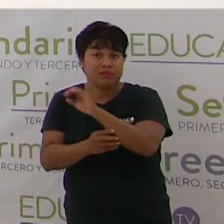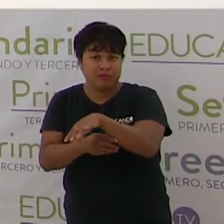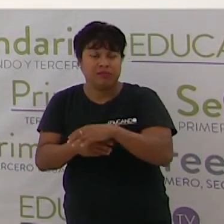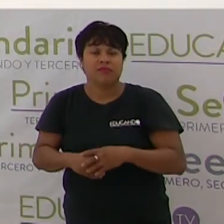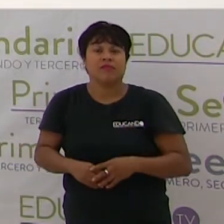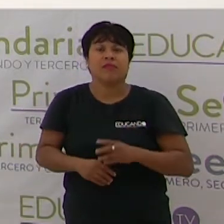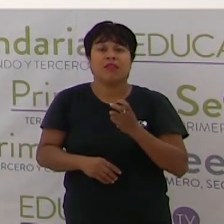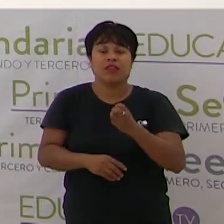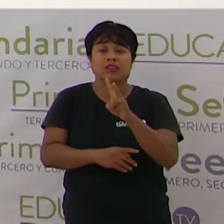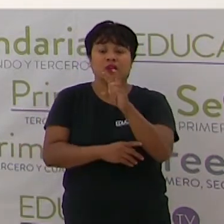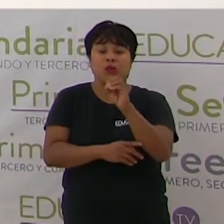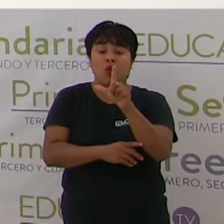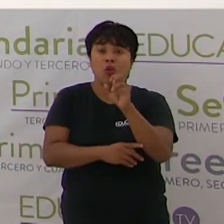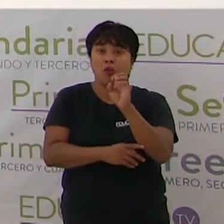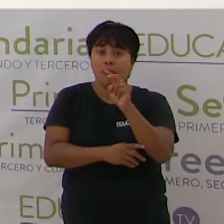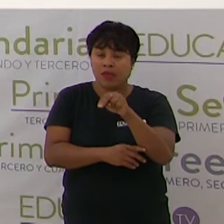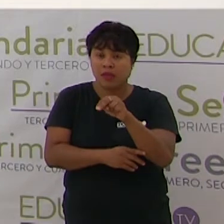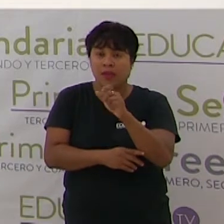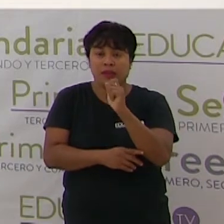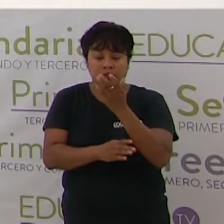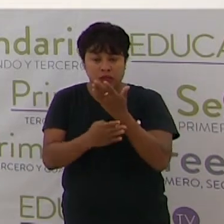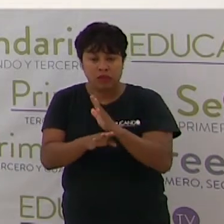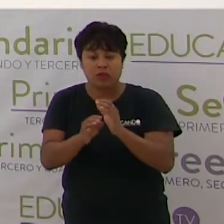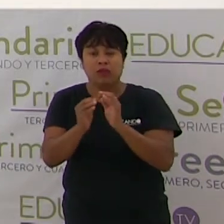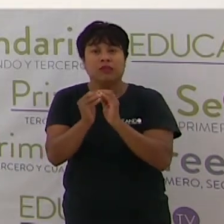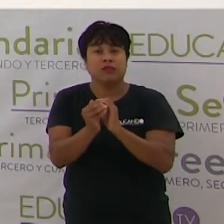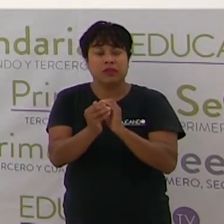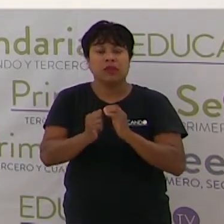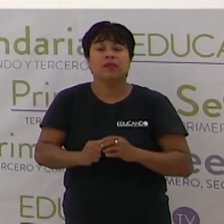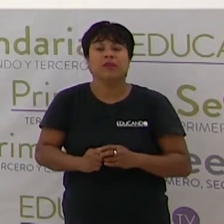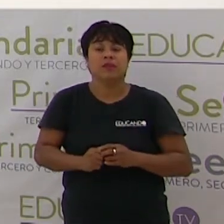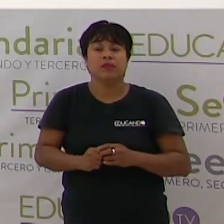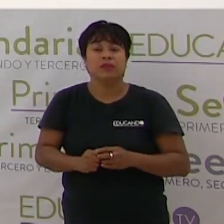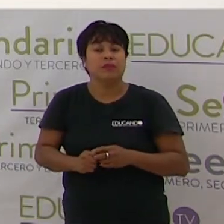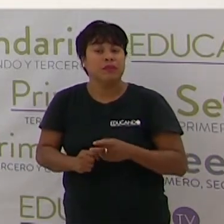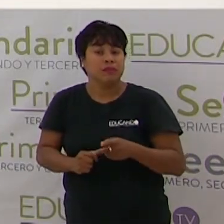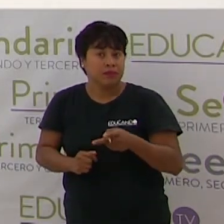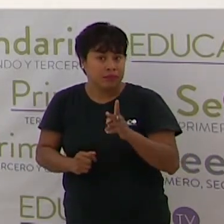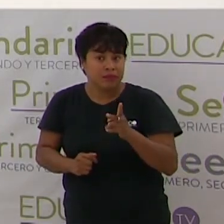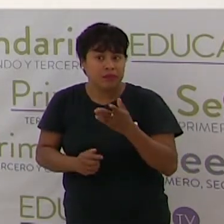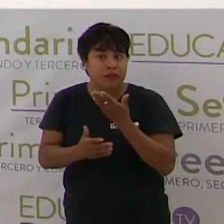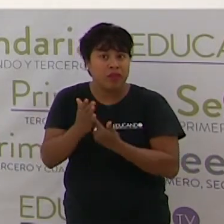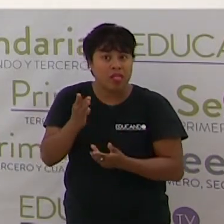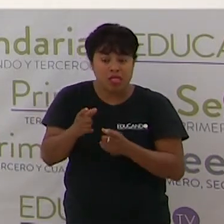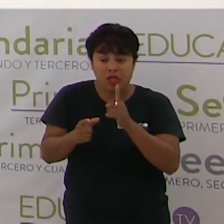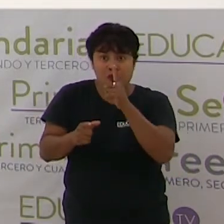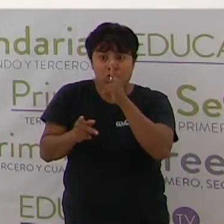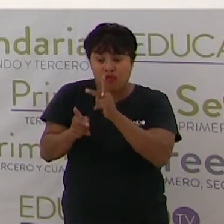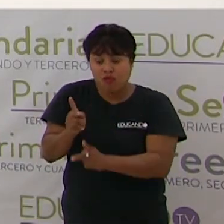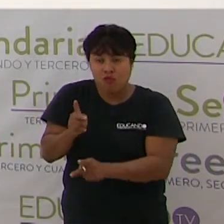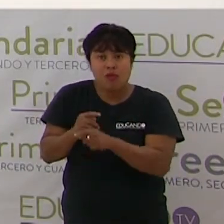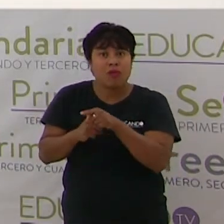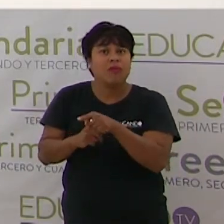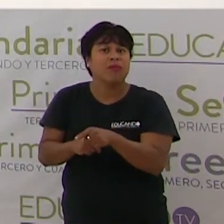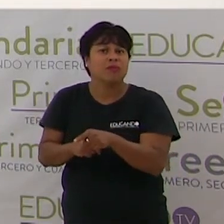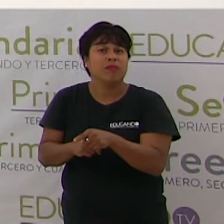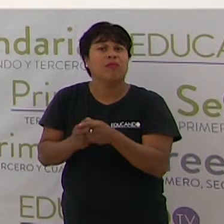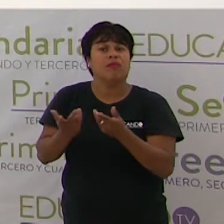el volumen de una esfera. Fíjense, pero nos sobra una parte. Queremos